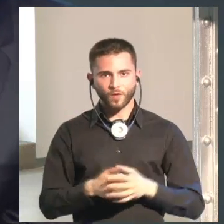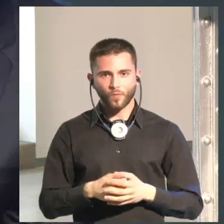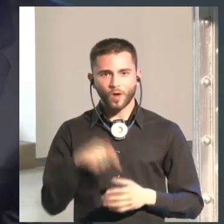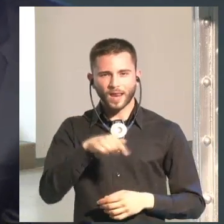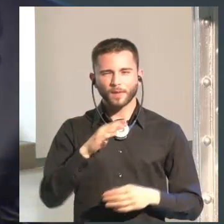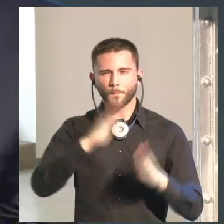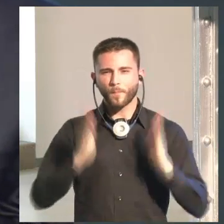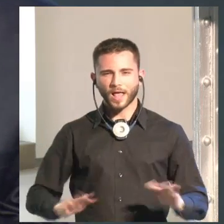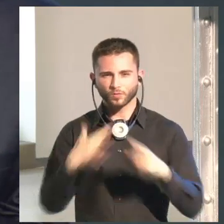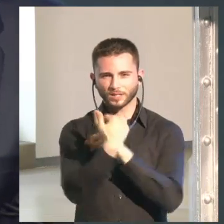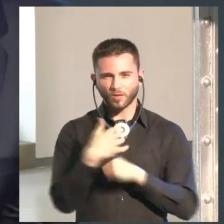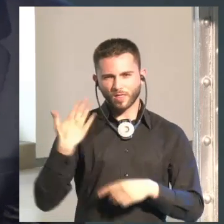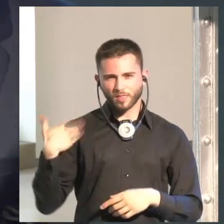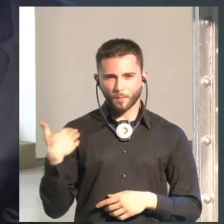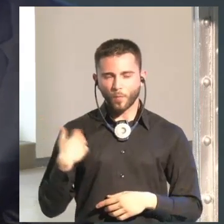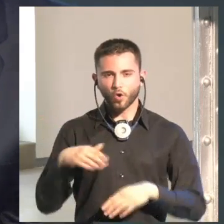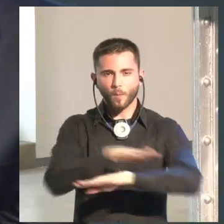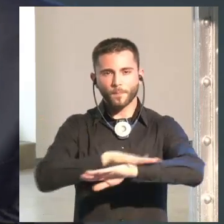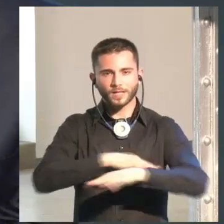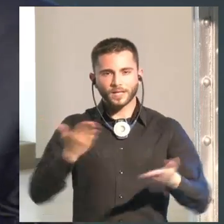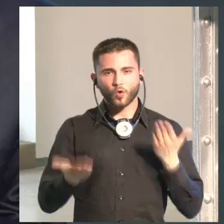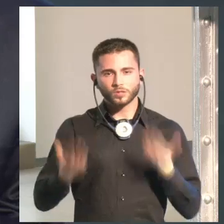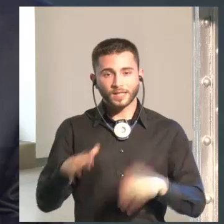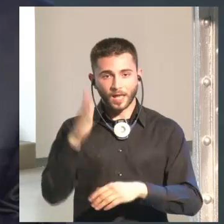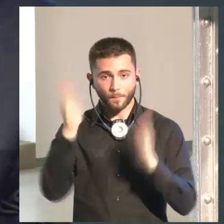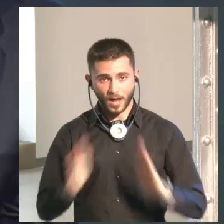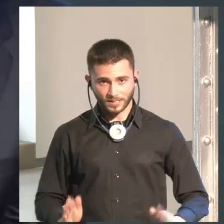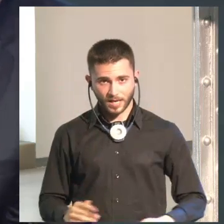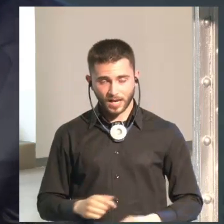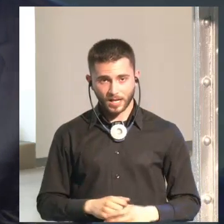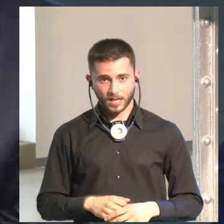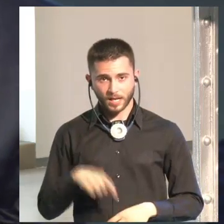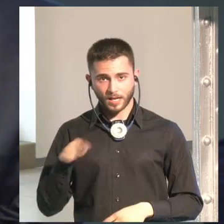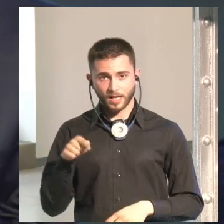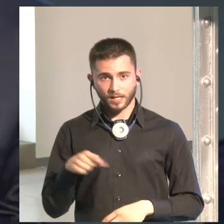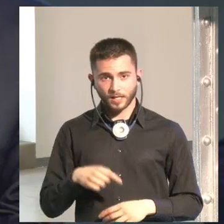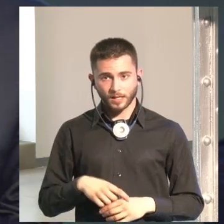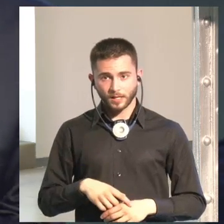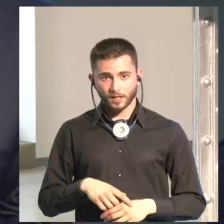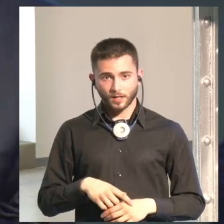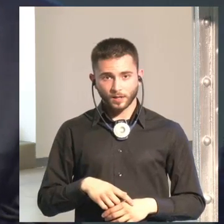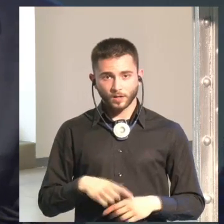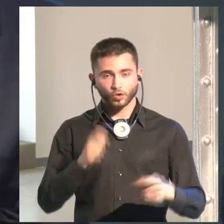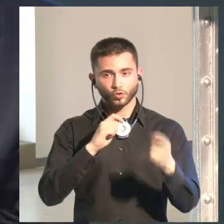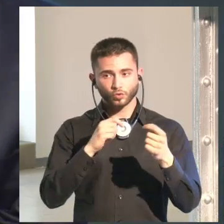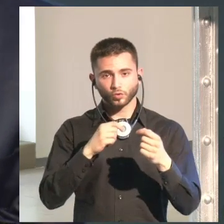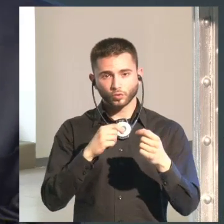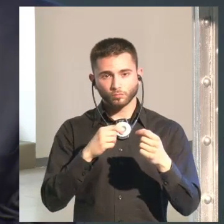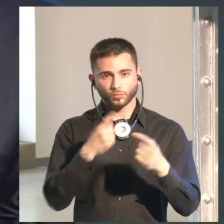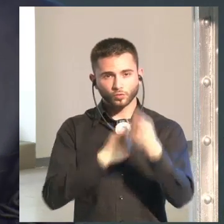caso de Brasil. Hace poco el Ministerio de Justicia de Brasil sometió a consulta pública un texto,